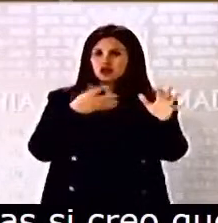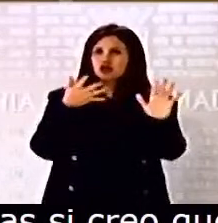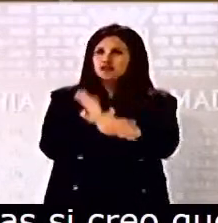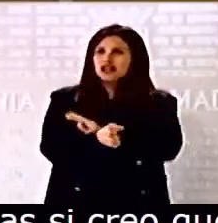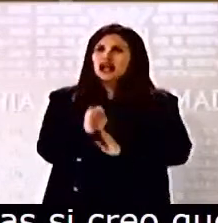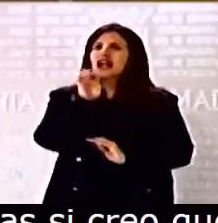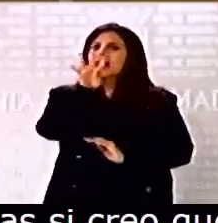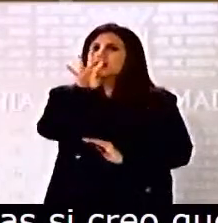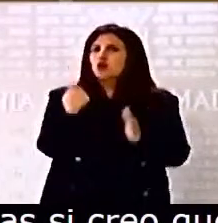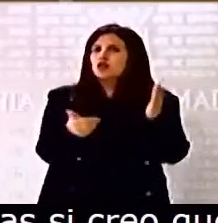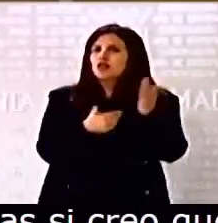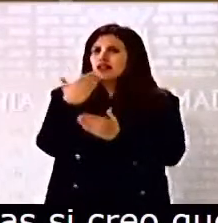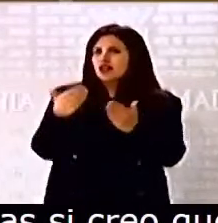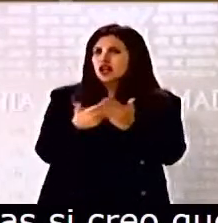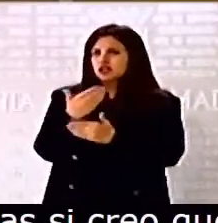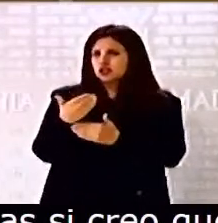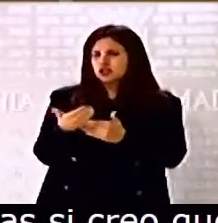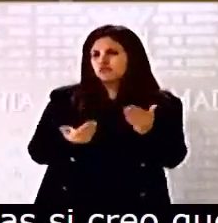días.